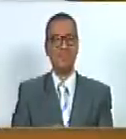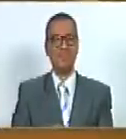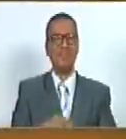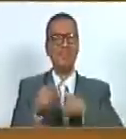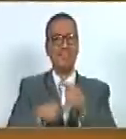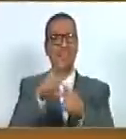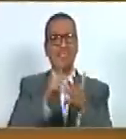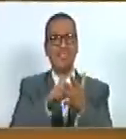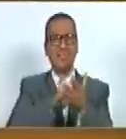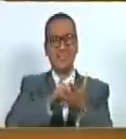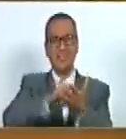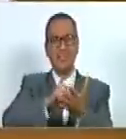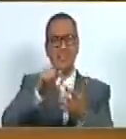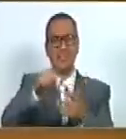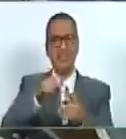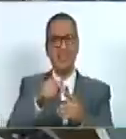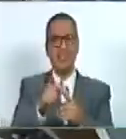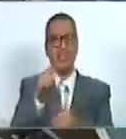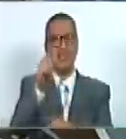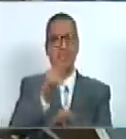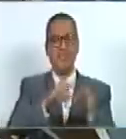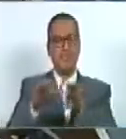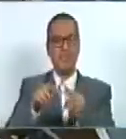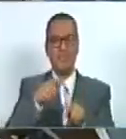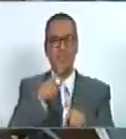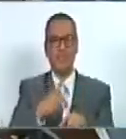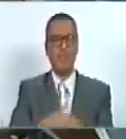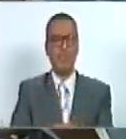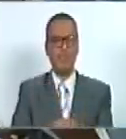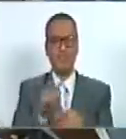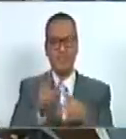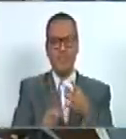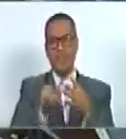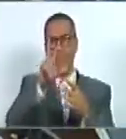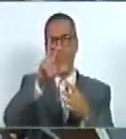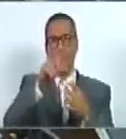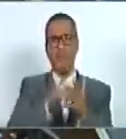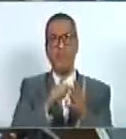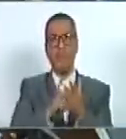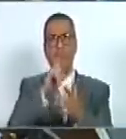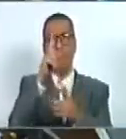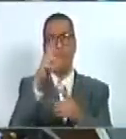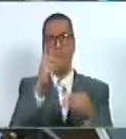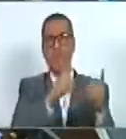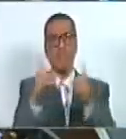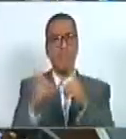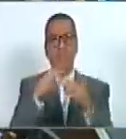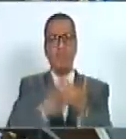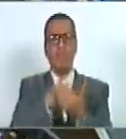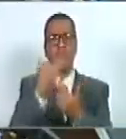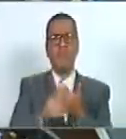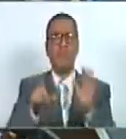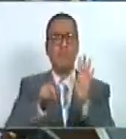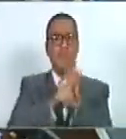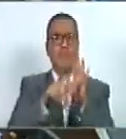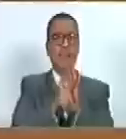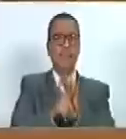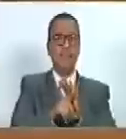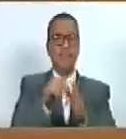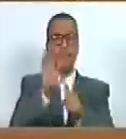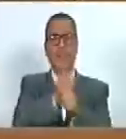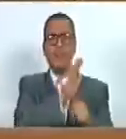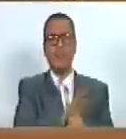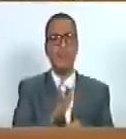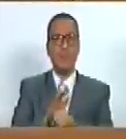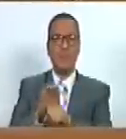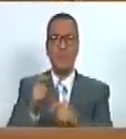Siguiente punto del orden del día, ciudadana secretaria. Tercer punto, primera discusión del proyecto de ley para la protección